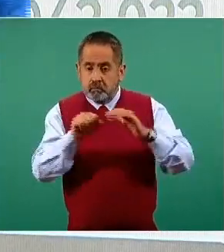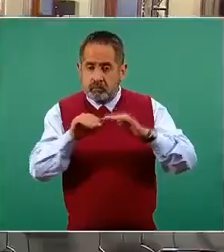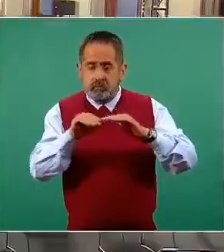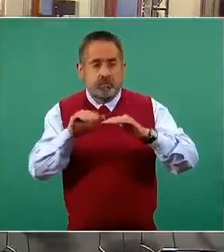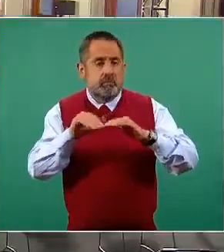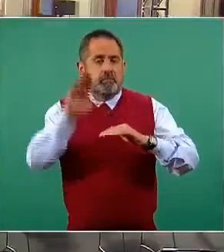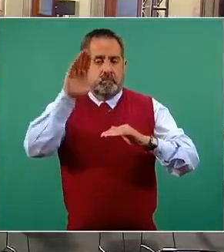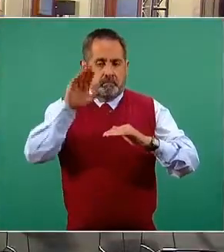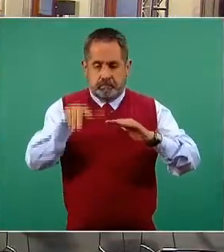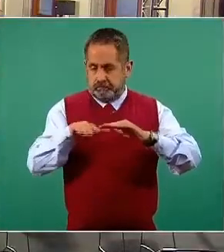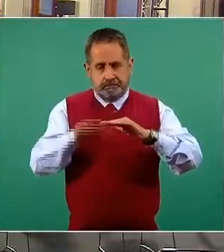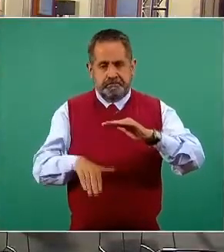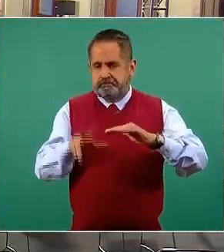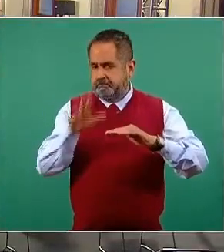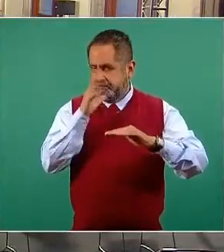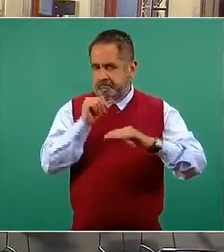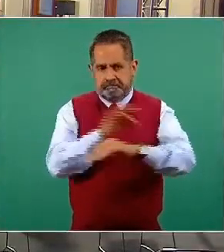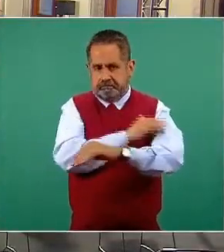adelante.